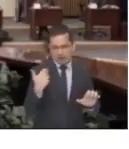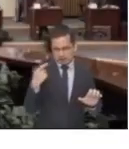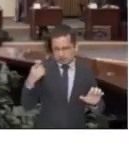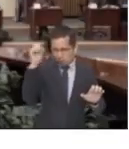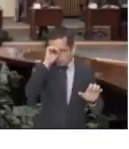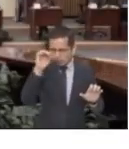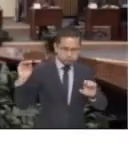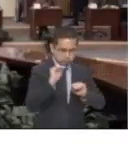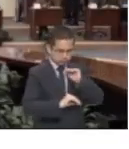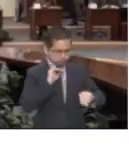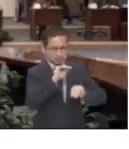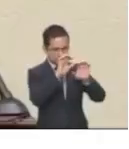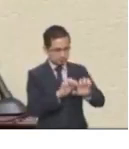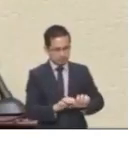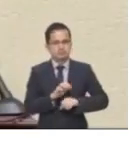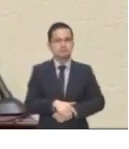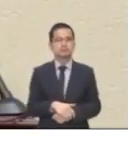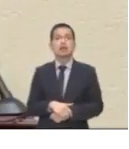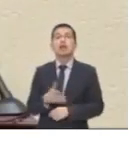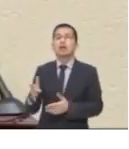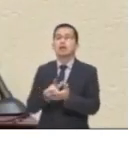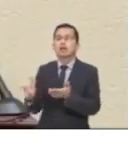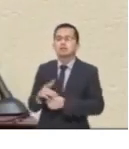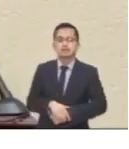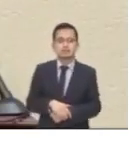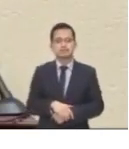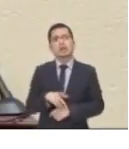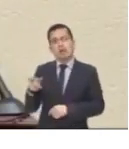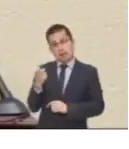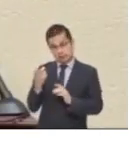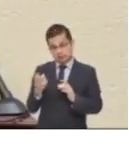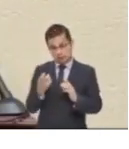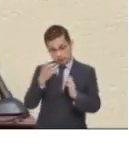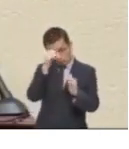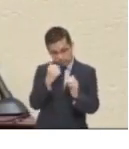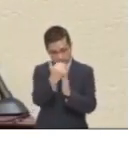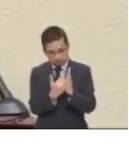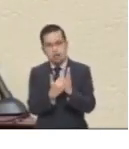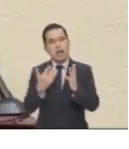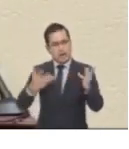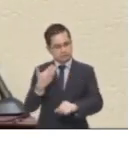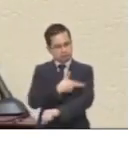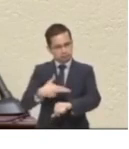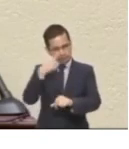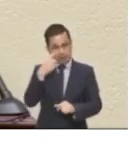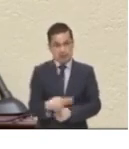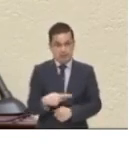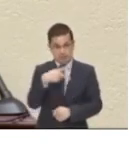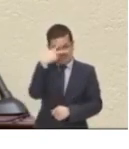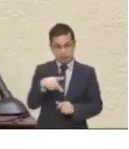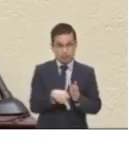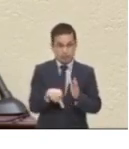que se abriera el uso de los formatos impresos a todo el país y de manera unánime los 11